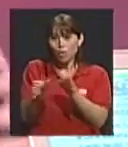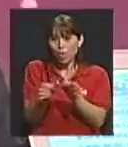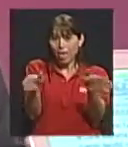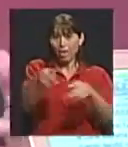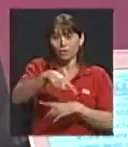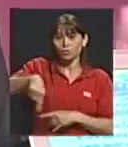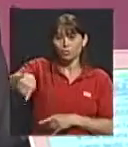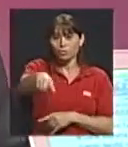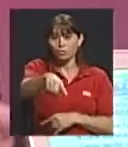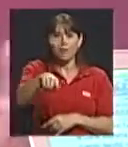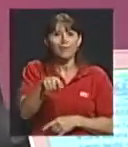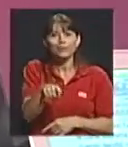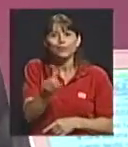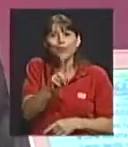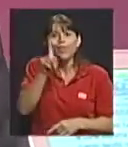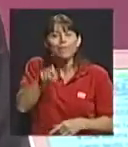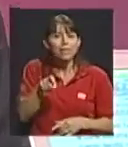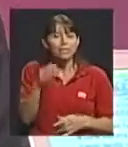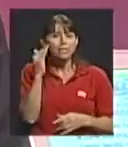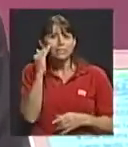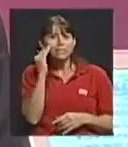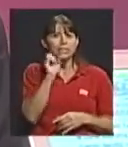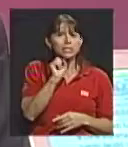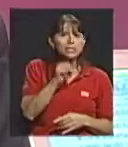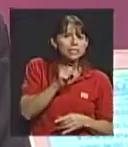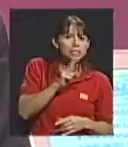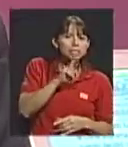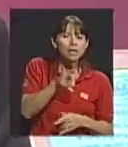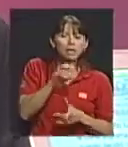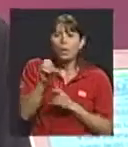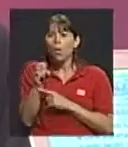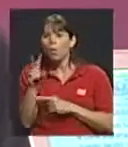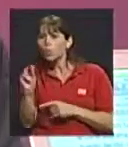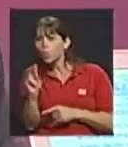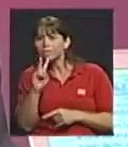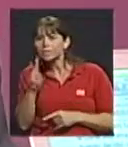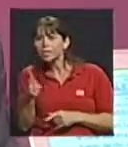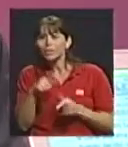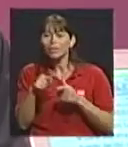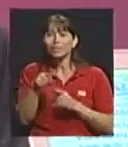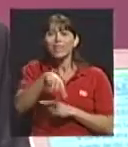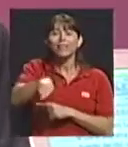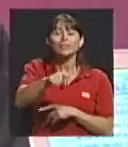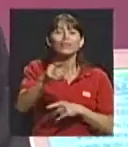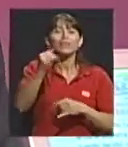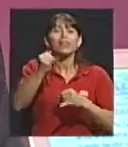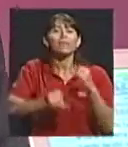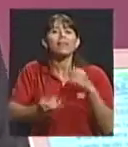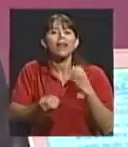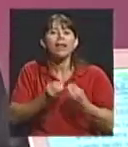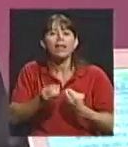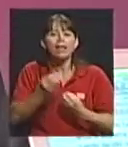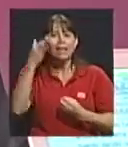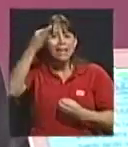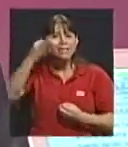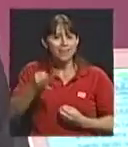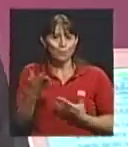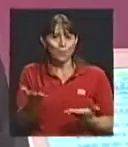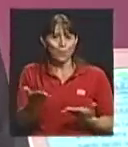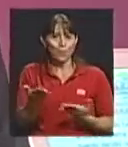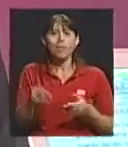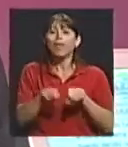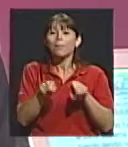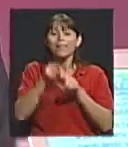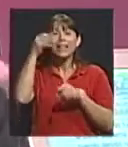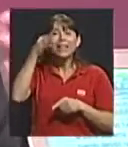estudiando para determinar si es cierto o no creyendo el cuento Pero además lo terminan creyendo porque cuando van a la caja costar rcen el